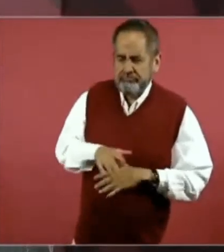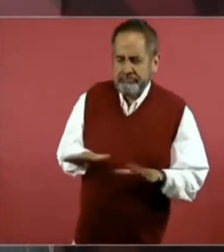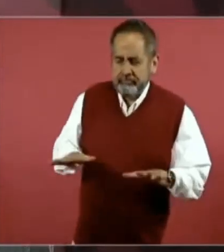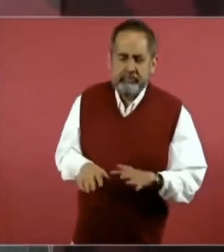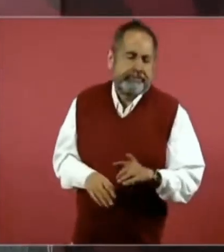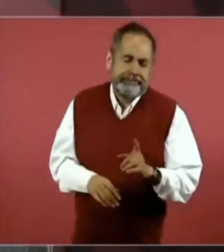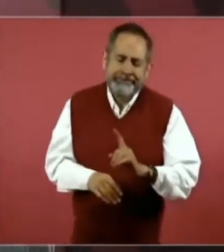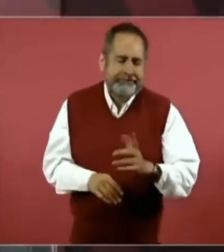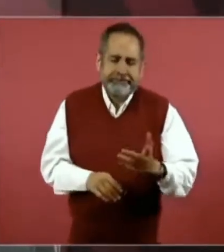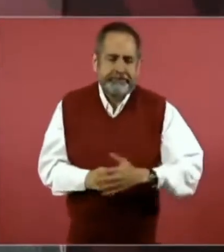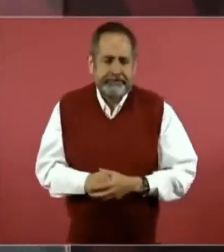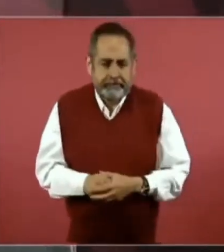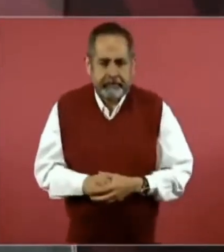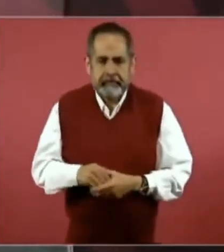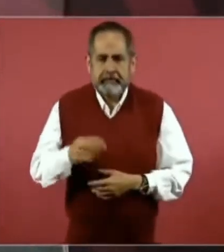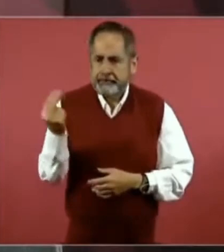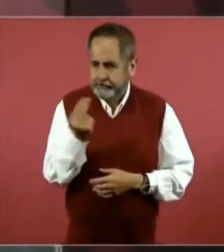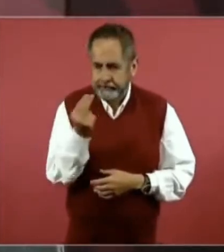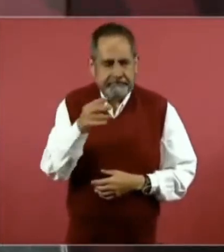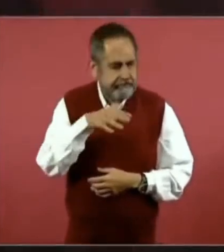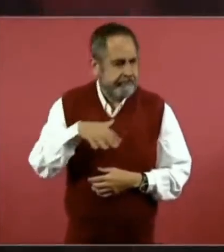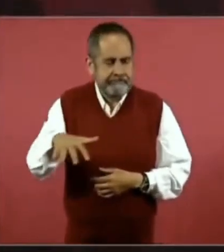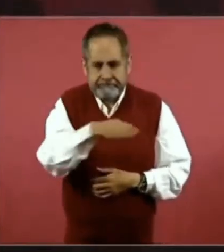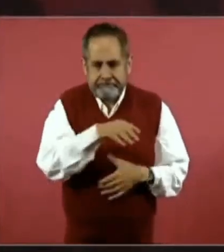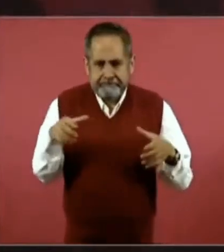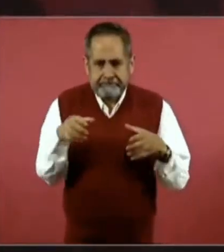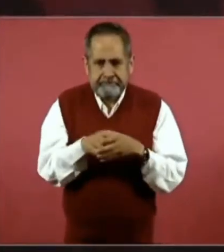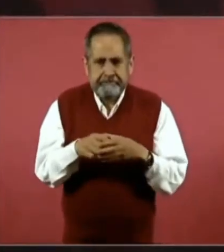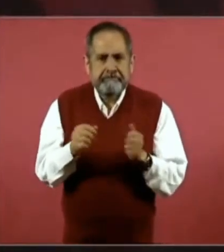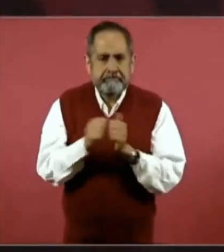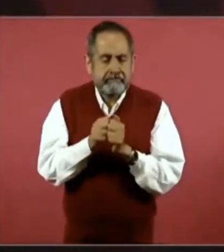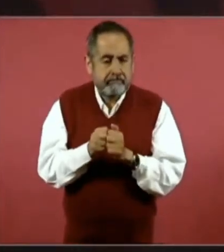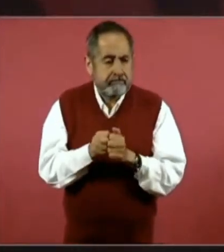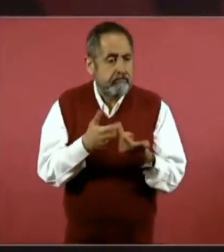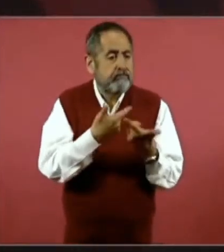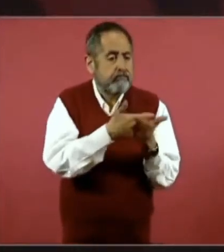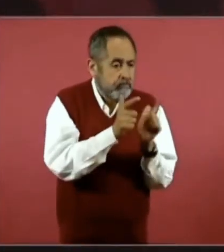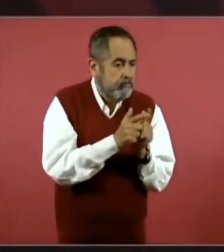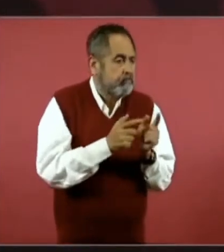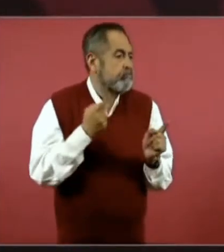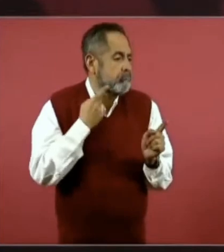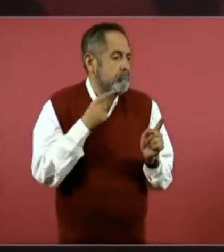Entonces, se necesita que haya partidos